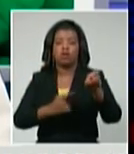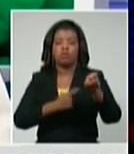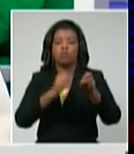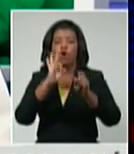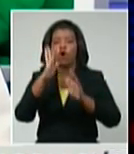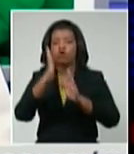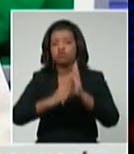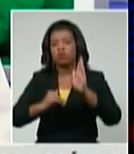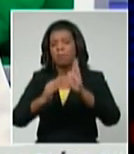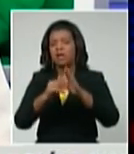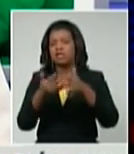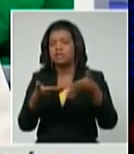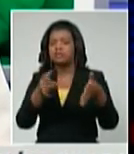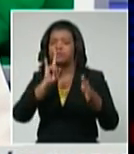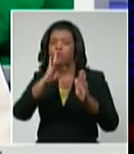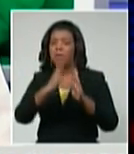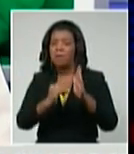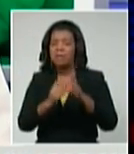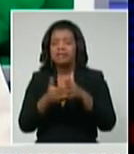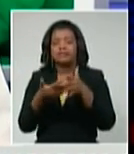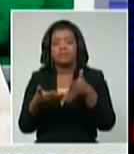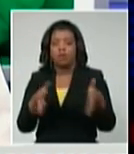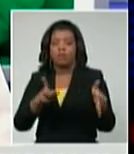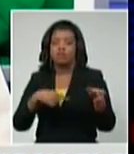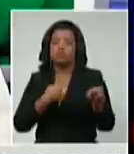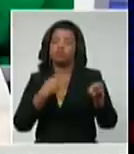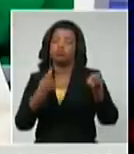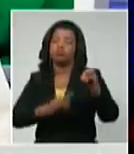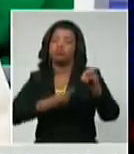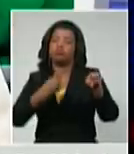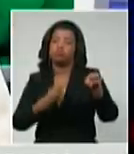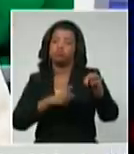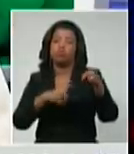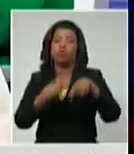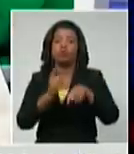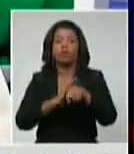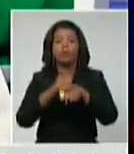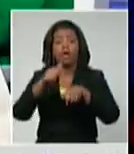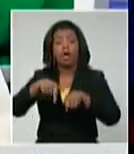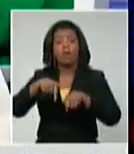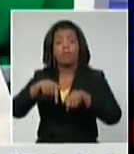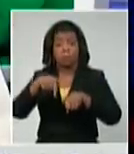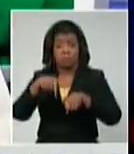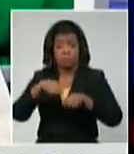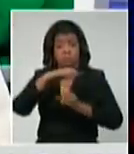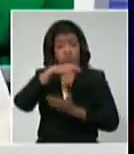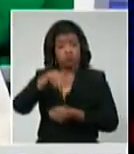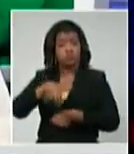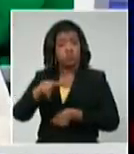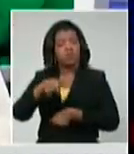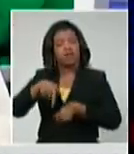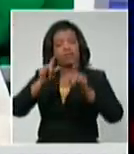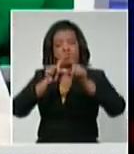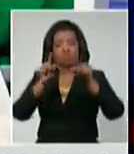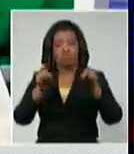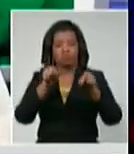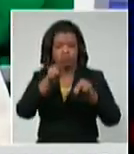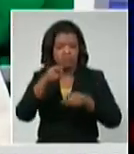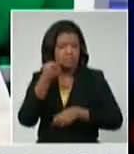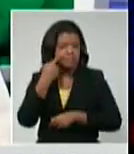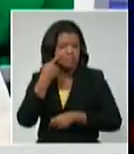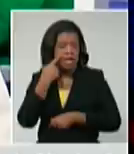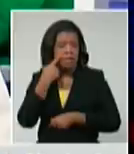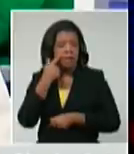9 meses combatiéndola en el mundo y en Cuba, y que sin embargo ustedes ven cómo